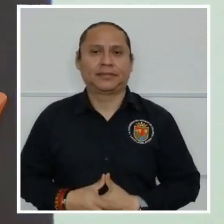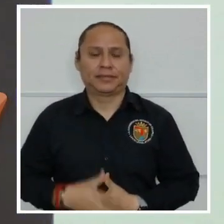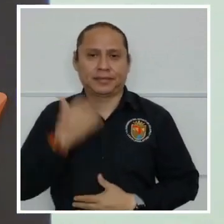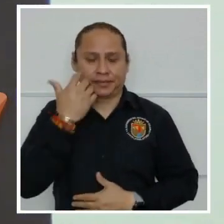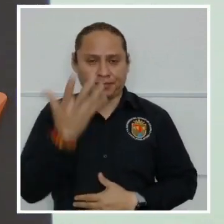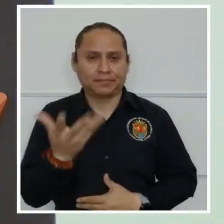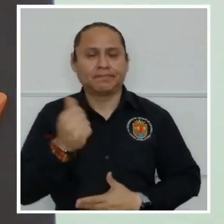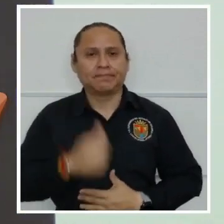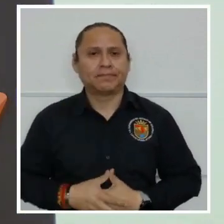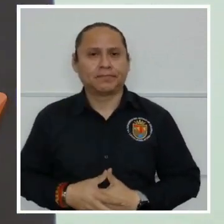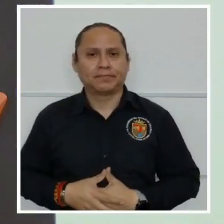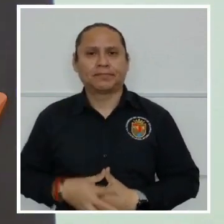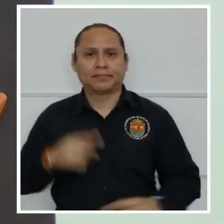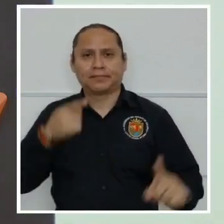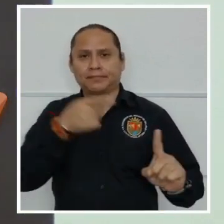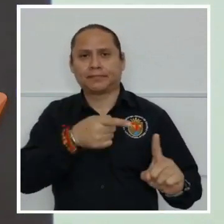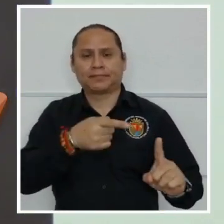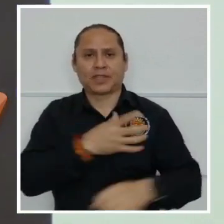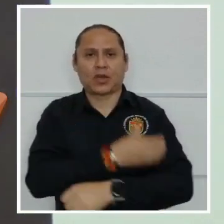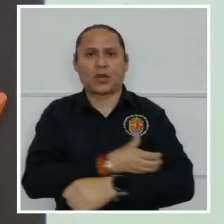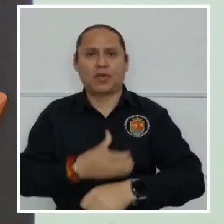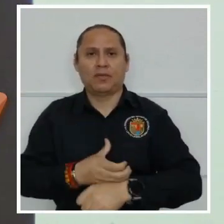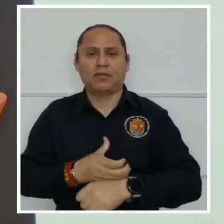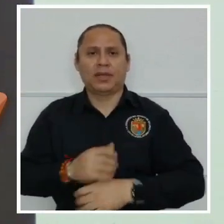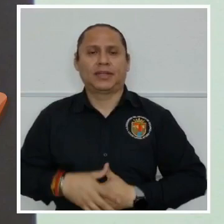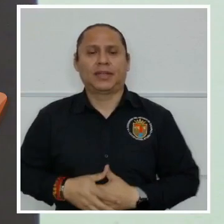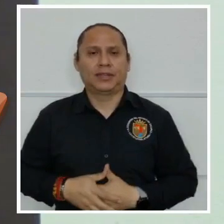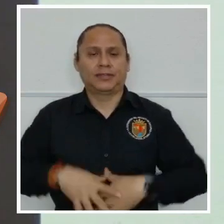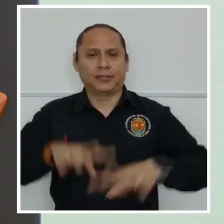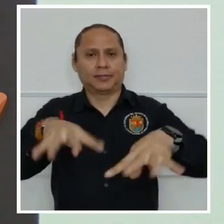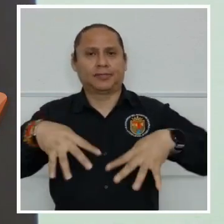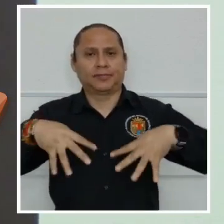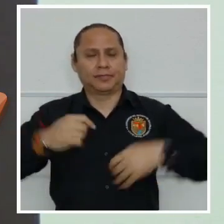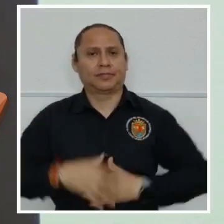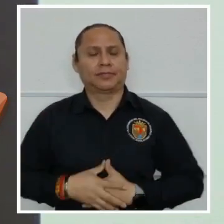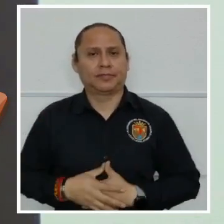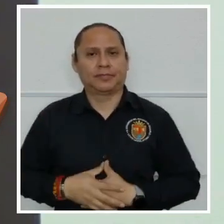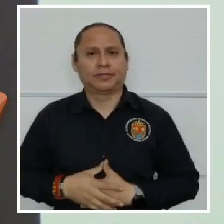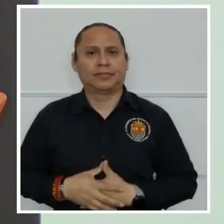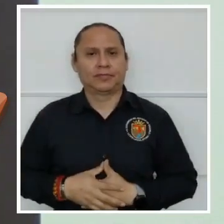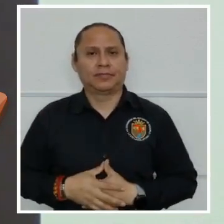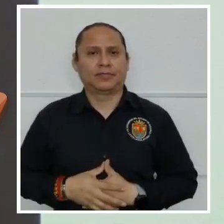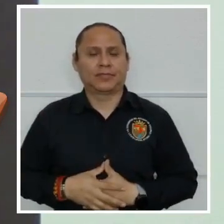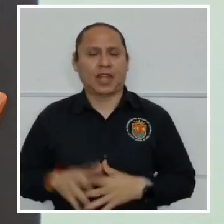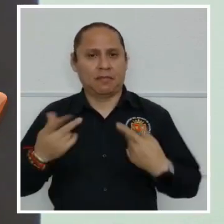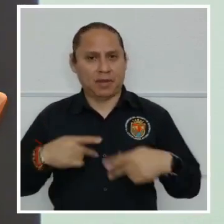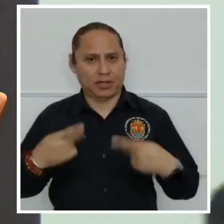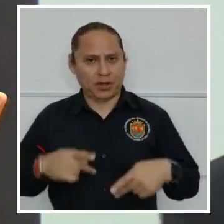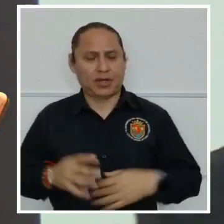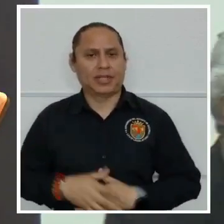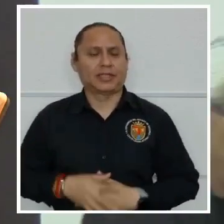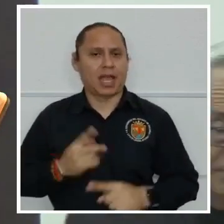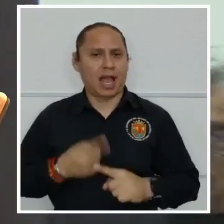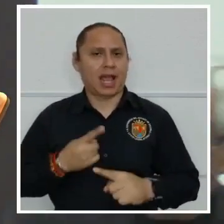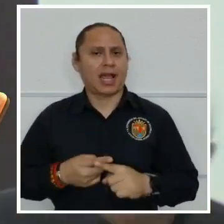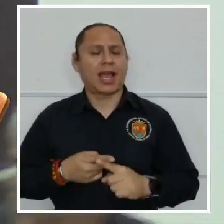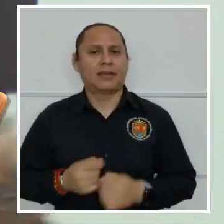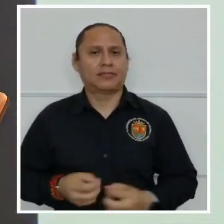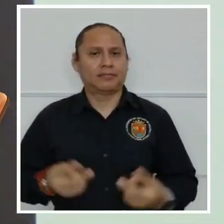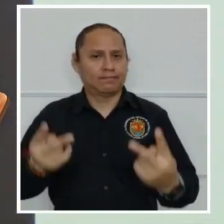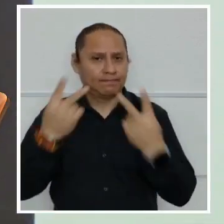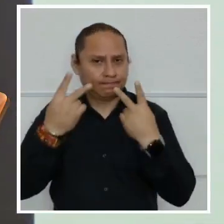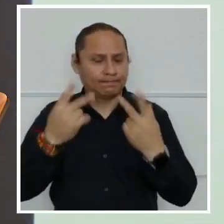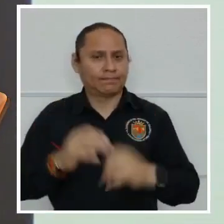quisiera dirigirme a ustedes, compañeros de la Asamblea, y al público presente y a quienes nos siguen